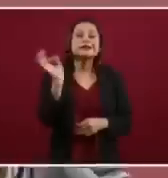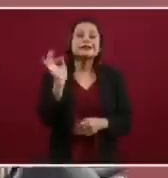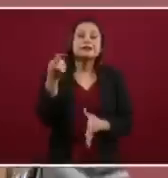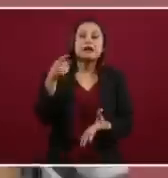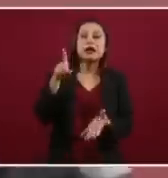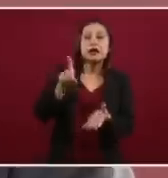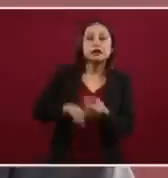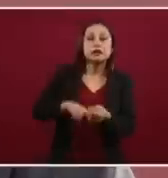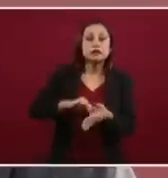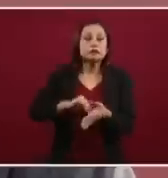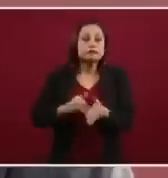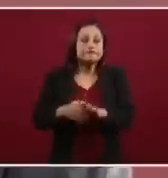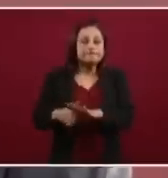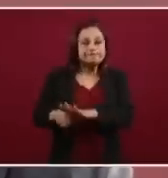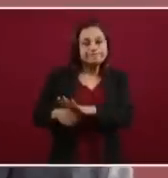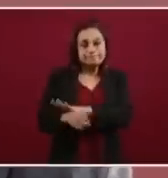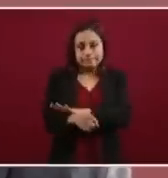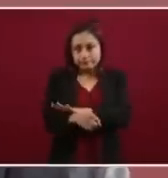entregados